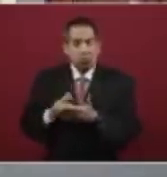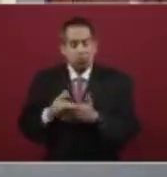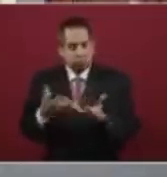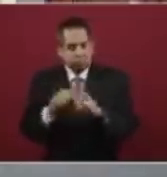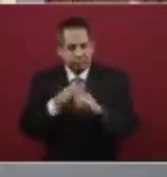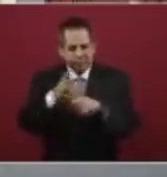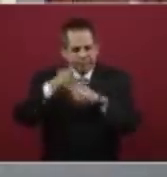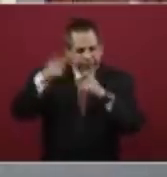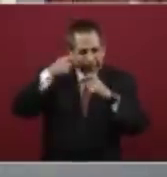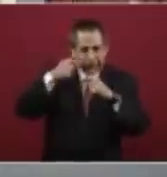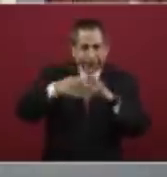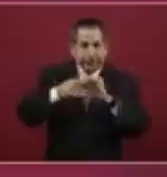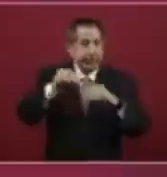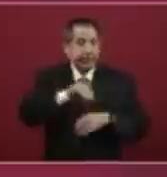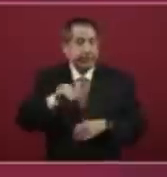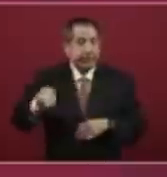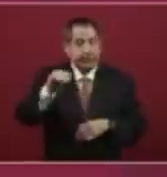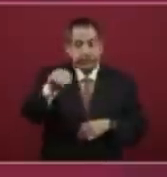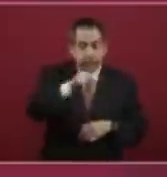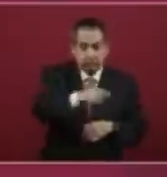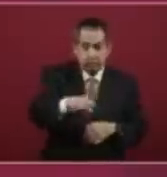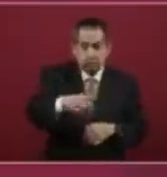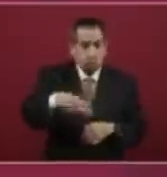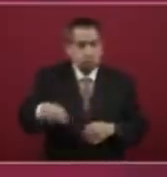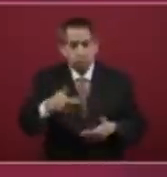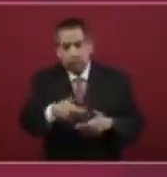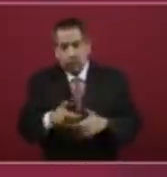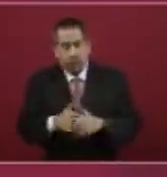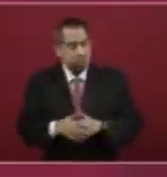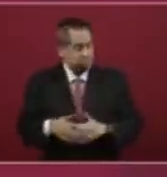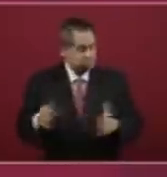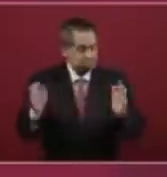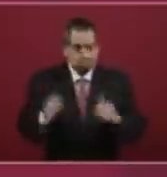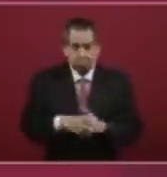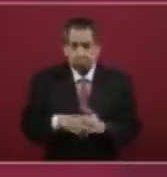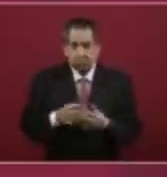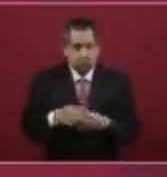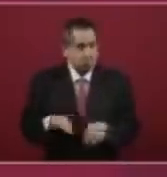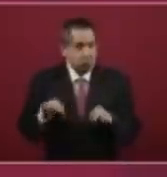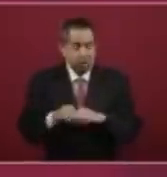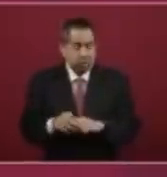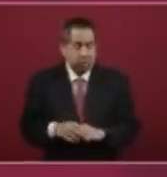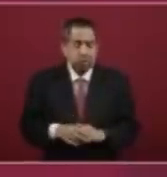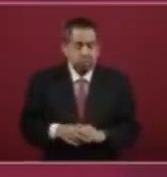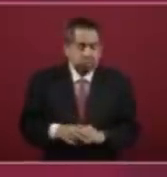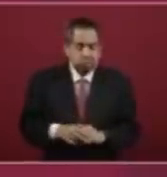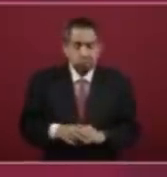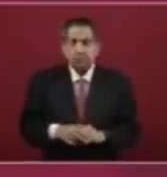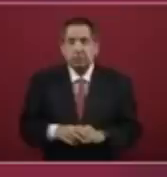cubriendo en las giras, todo esto es muy importante,